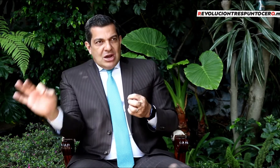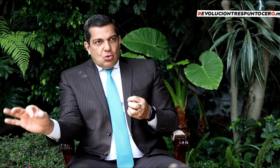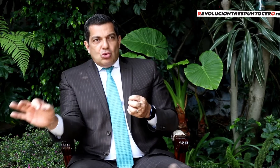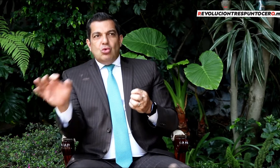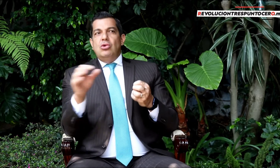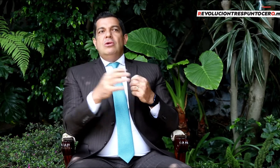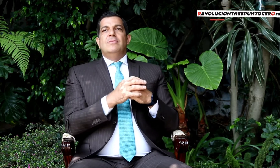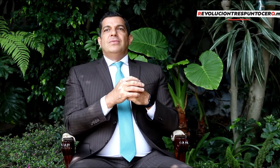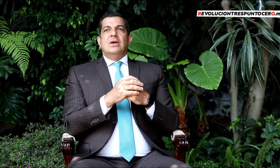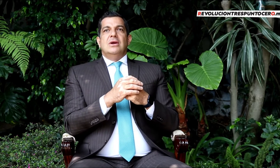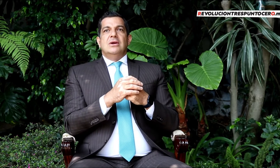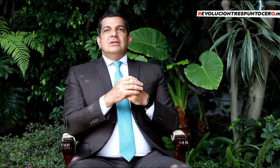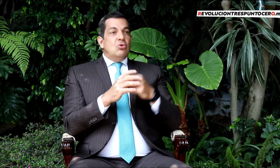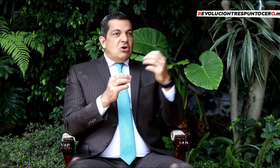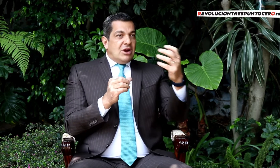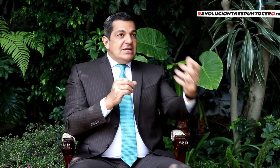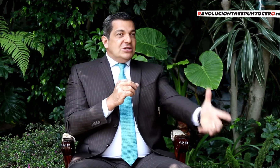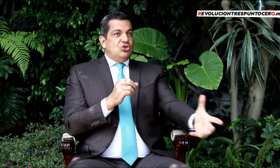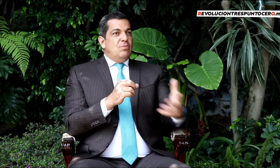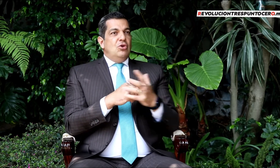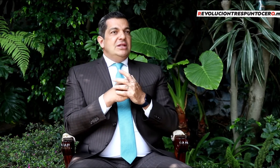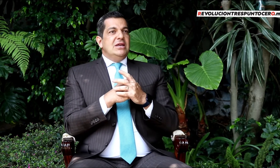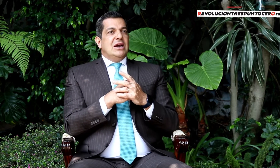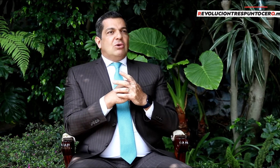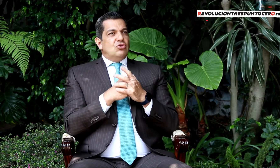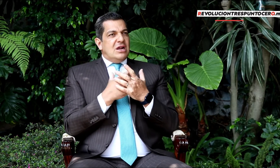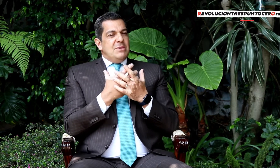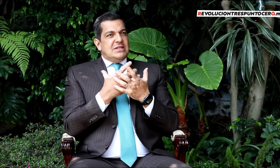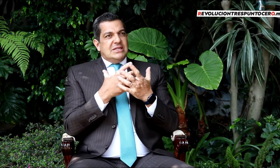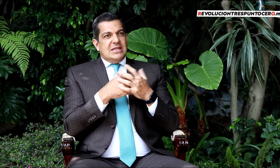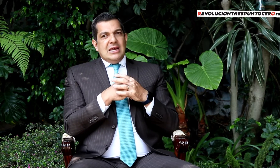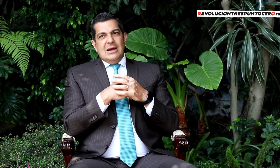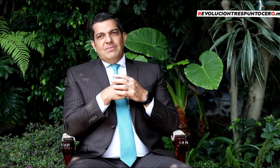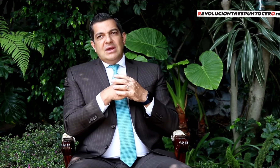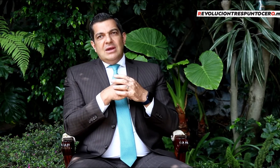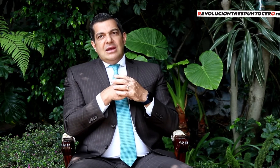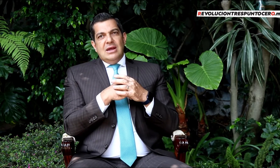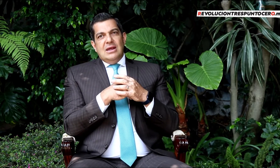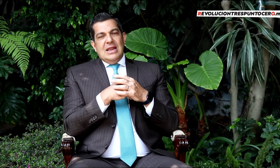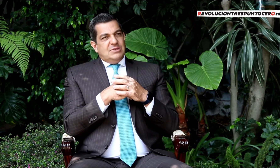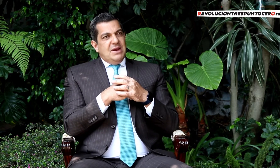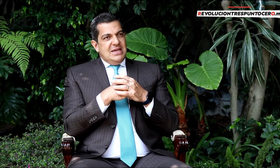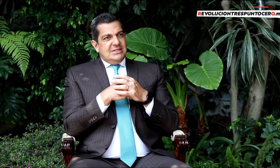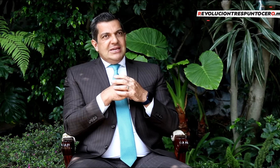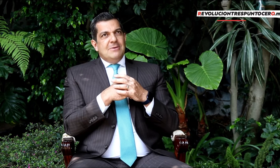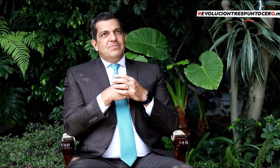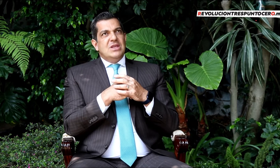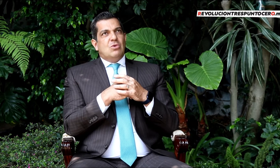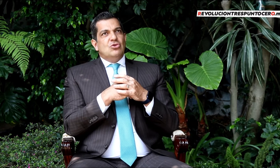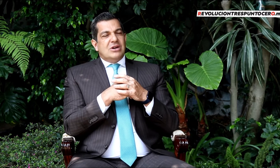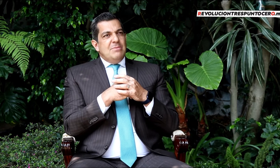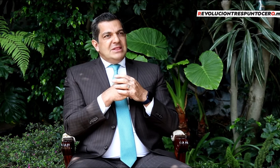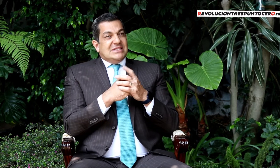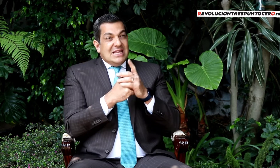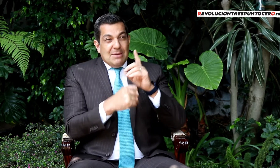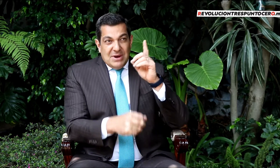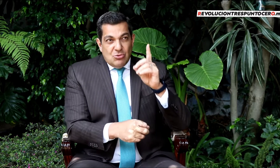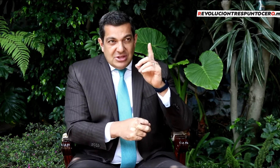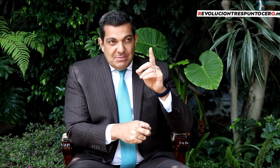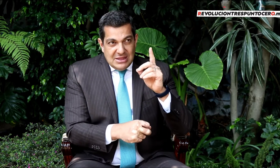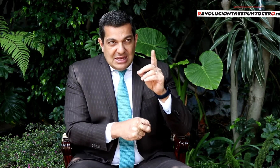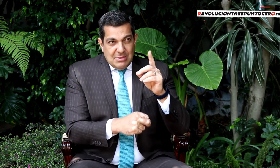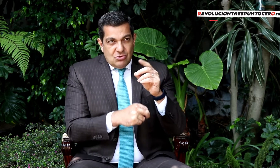de una curul, de una organización política, cuando realmente se tenga la experiencia y cuando realmente se